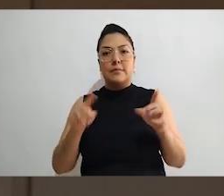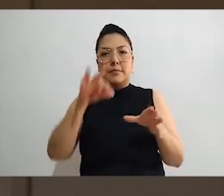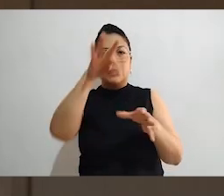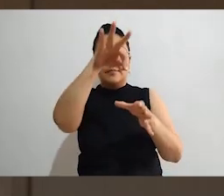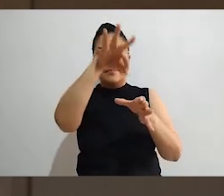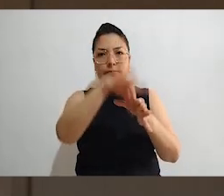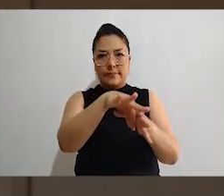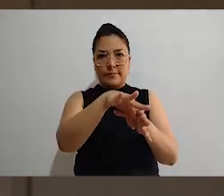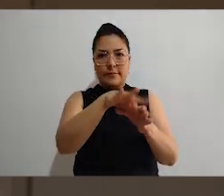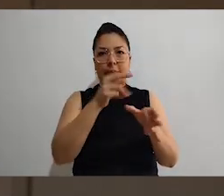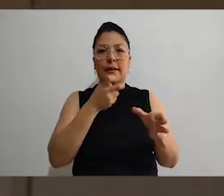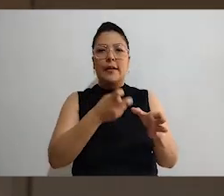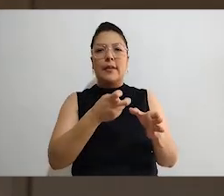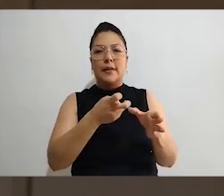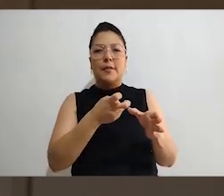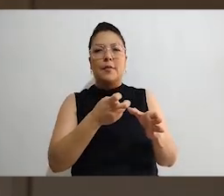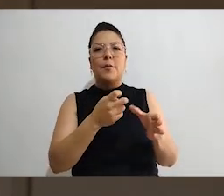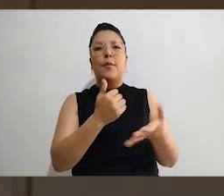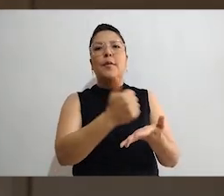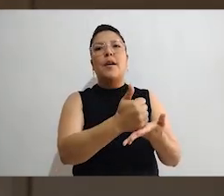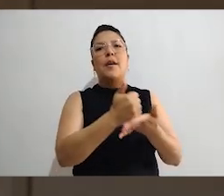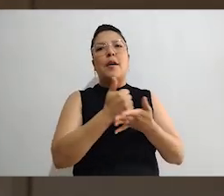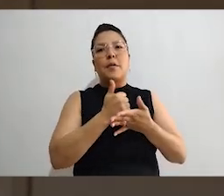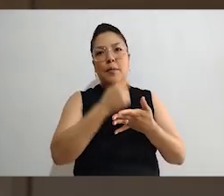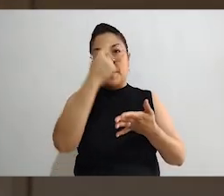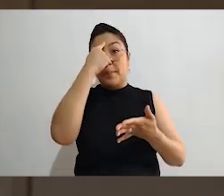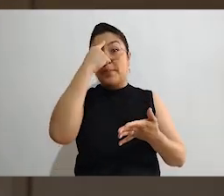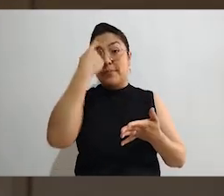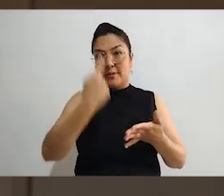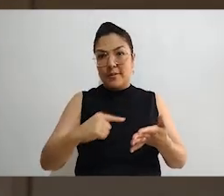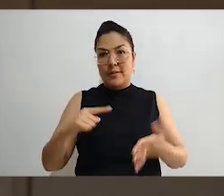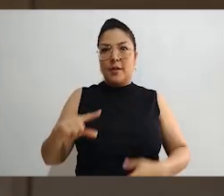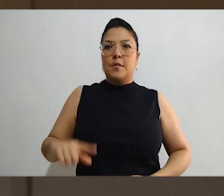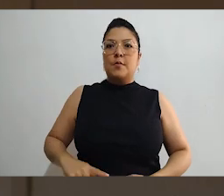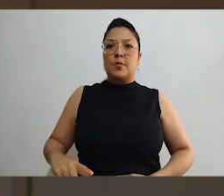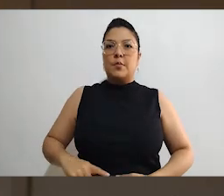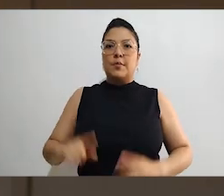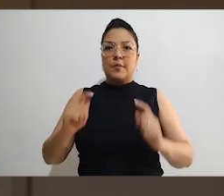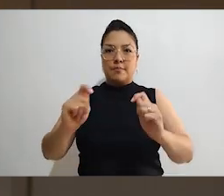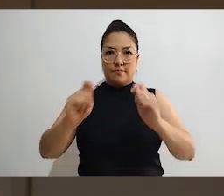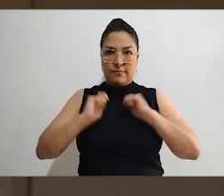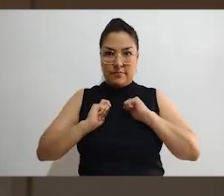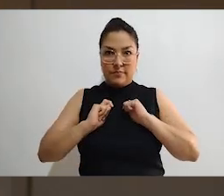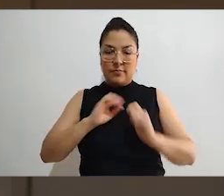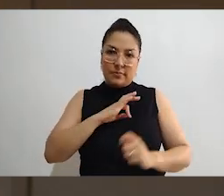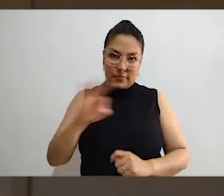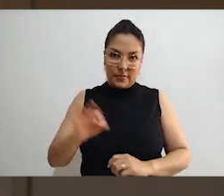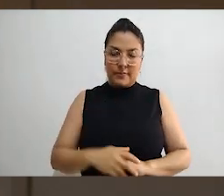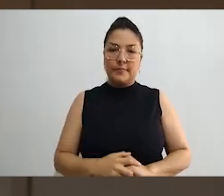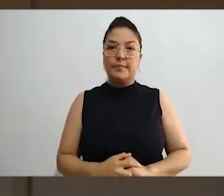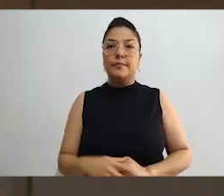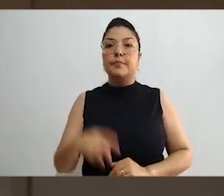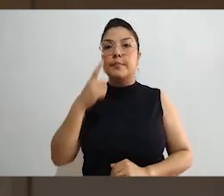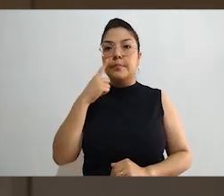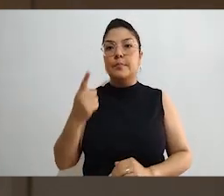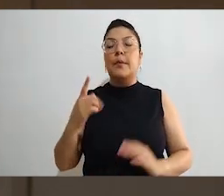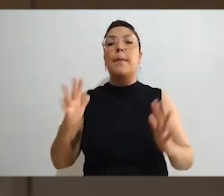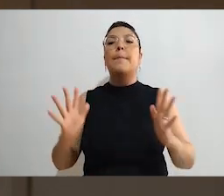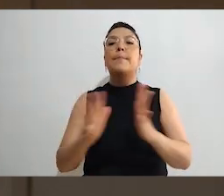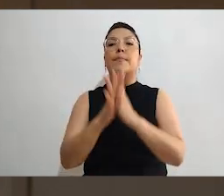la representación política. Entonces, la participación se da en ambas. Le llamamos participación ciudadana cuando